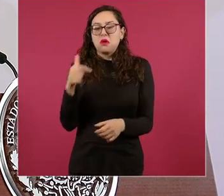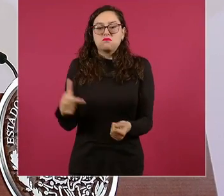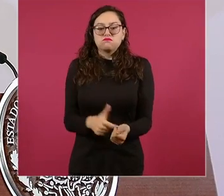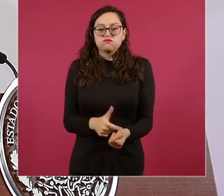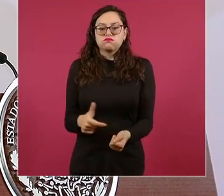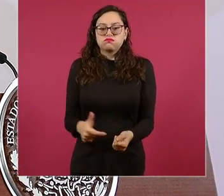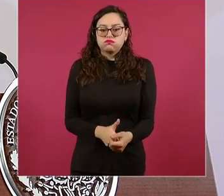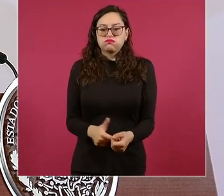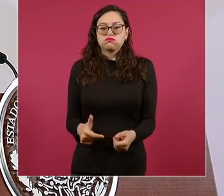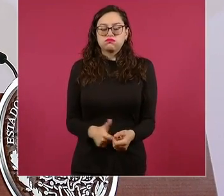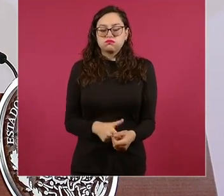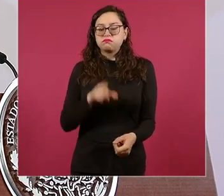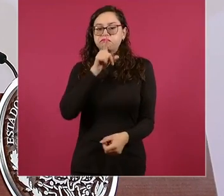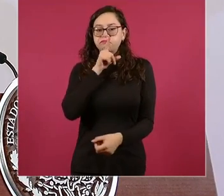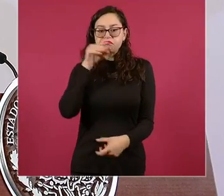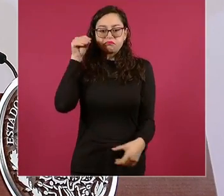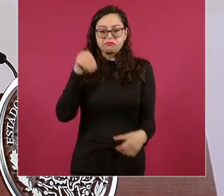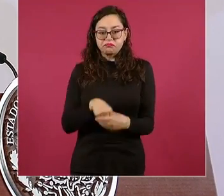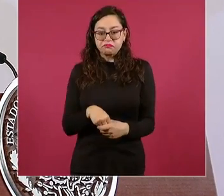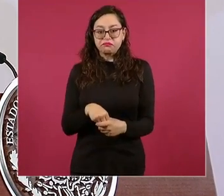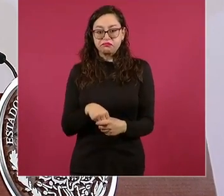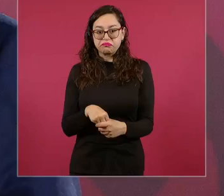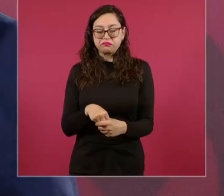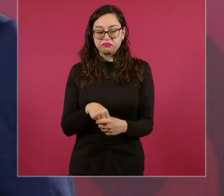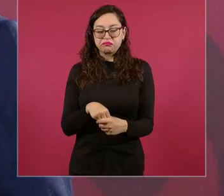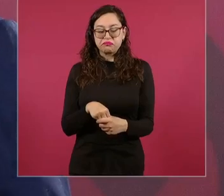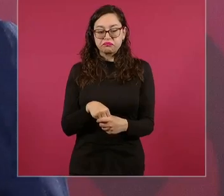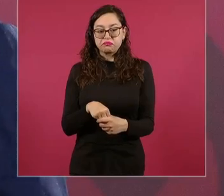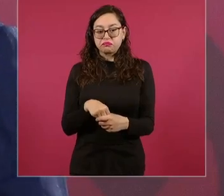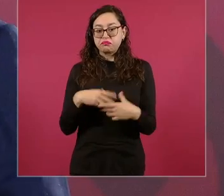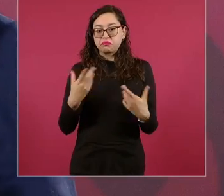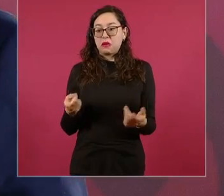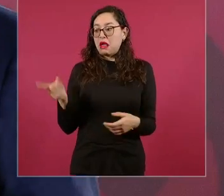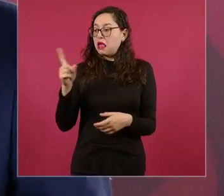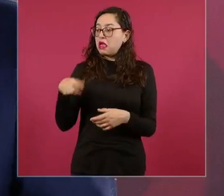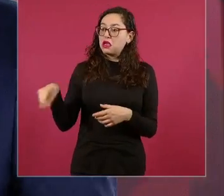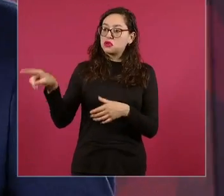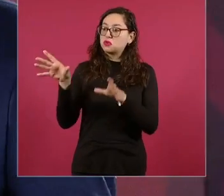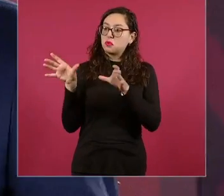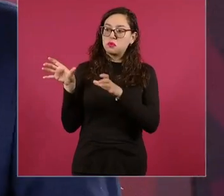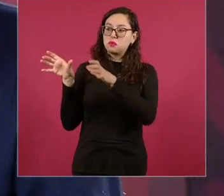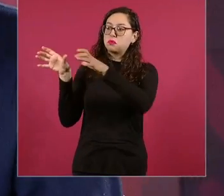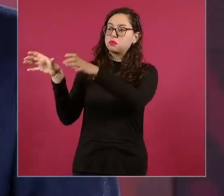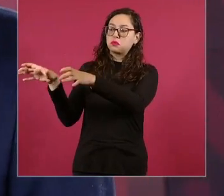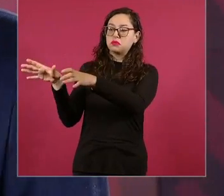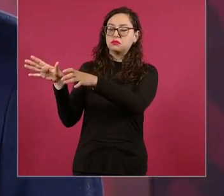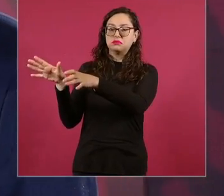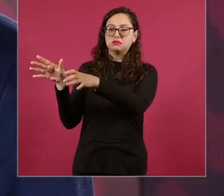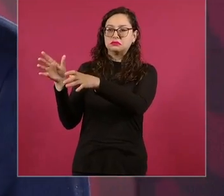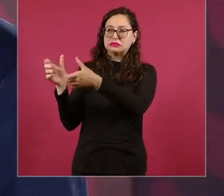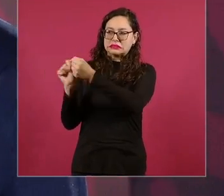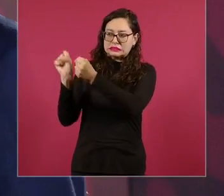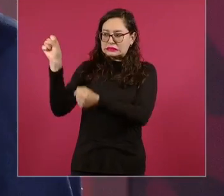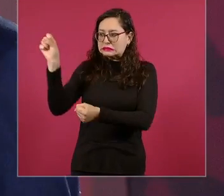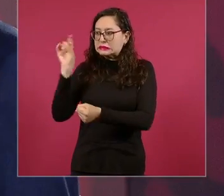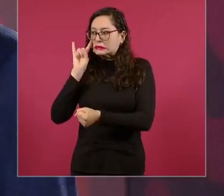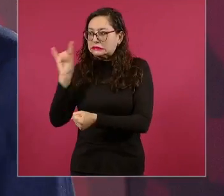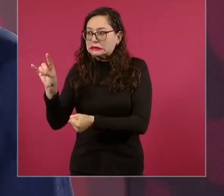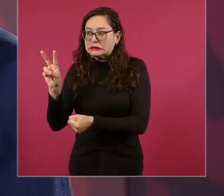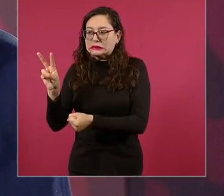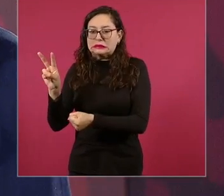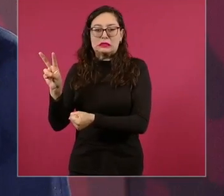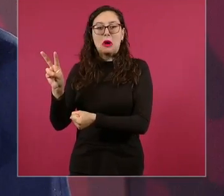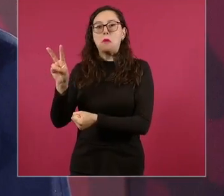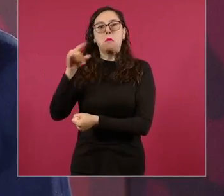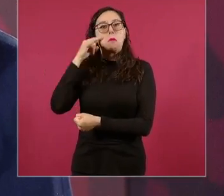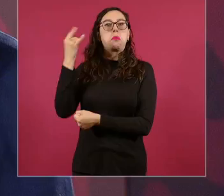estaban en el limbo todo lo relacionado con el Poder